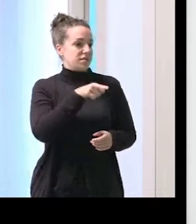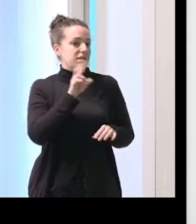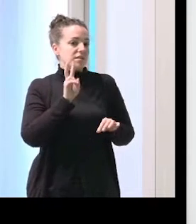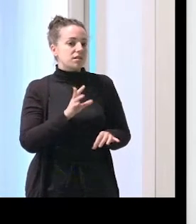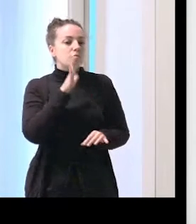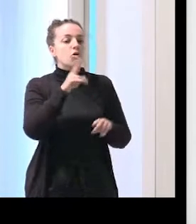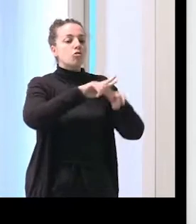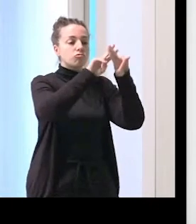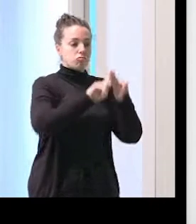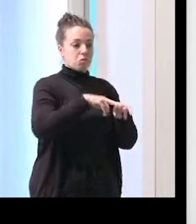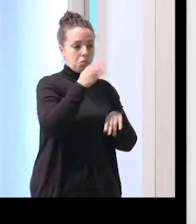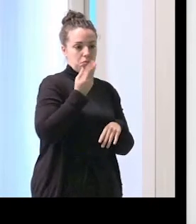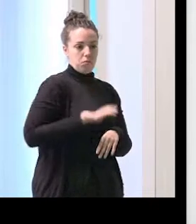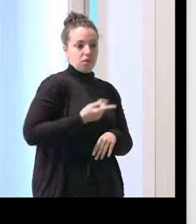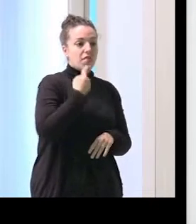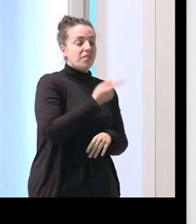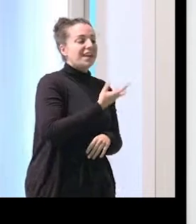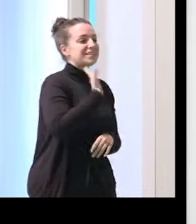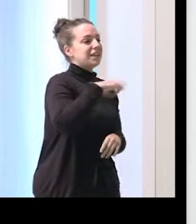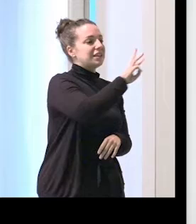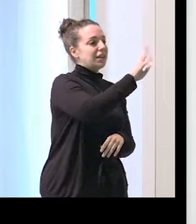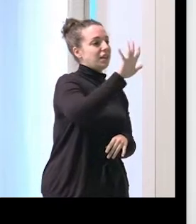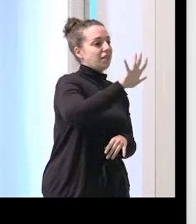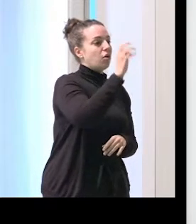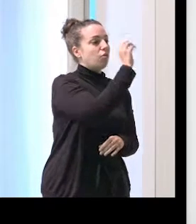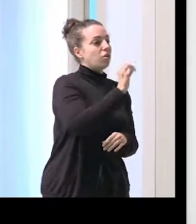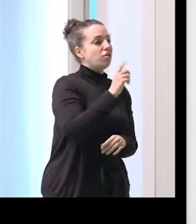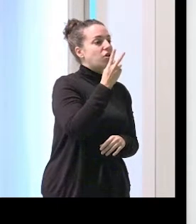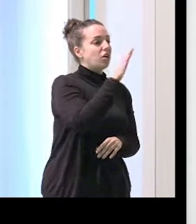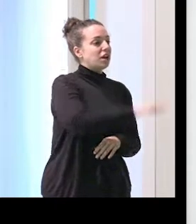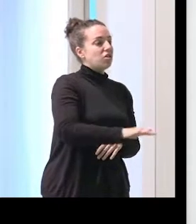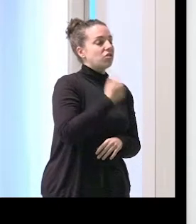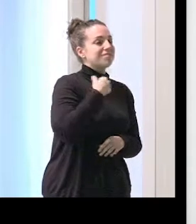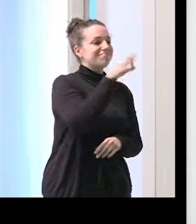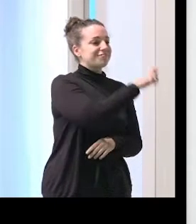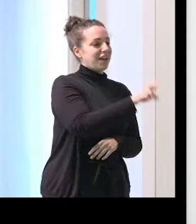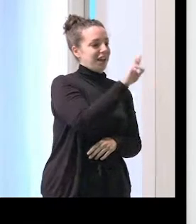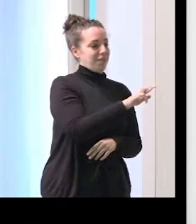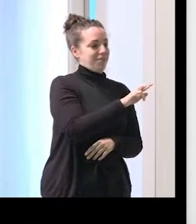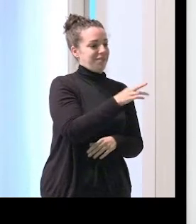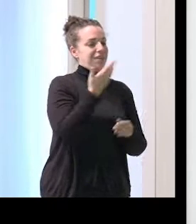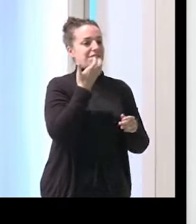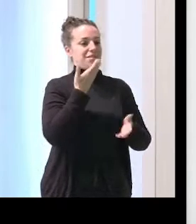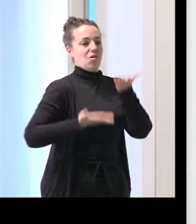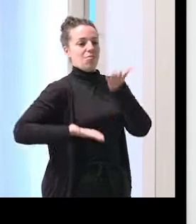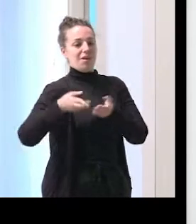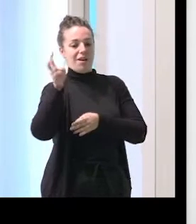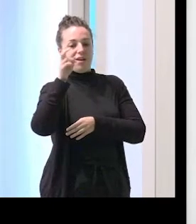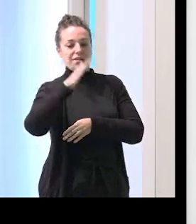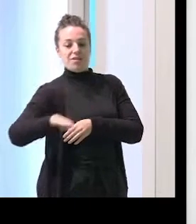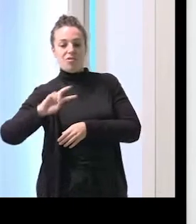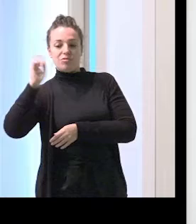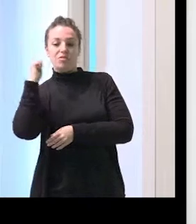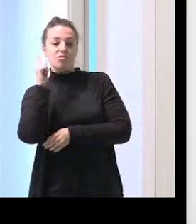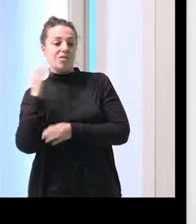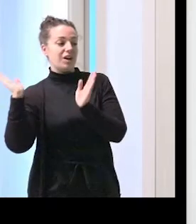estudios importantes que dicen que el 35% de los niños repitieron al menos un año en comparación con el 3,5% de los niños que no tenían